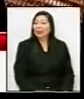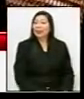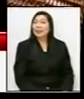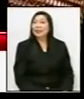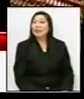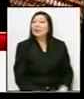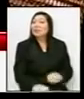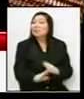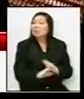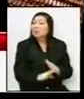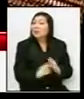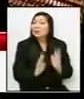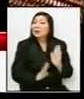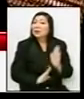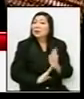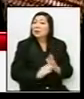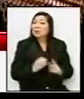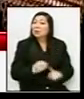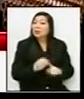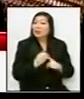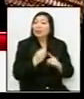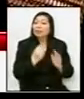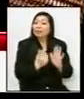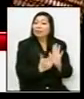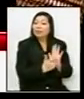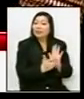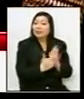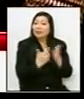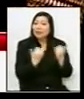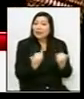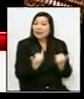estamos básicamente inspirados en el principio de legalidad. Desde